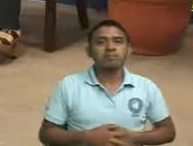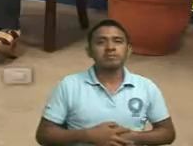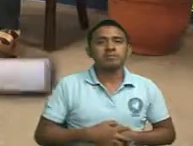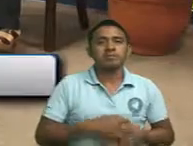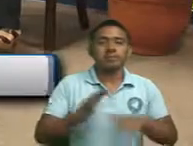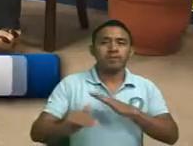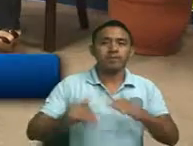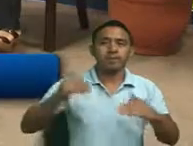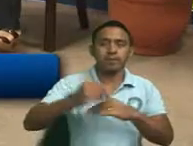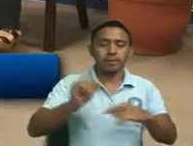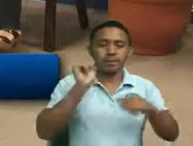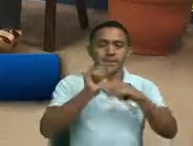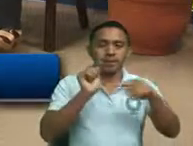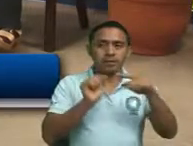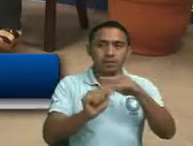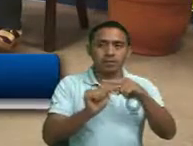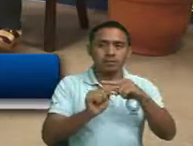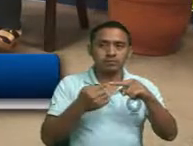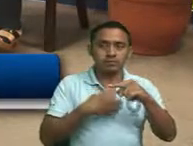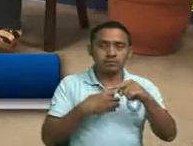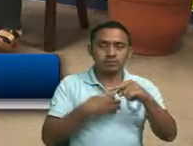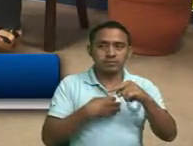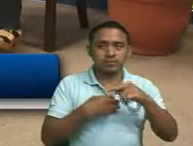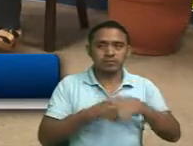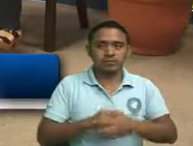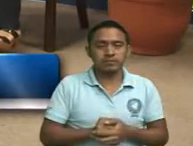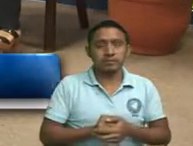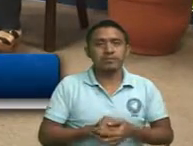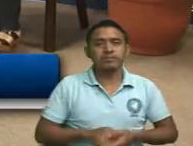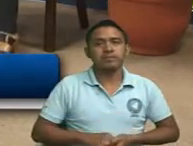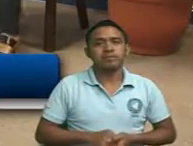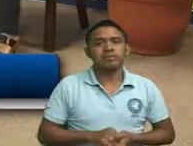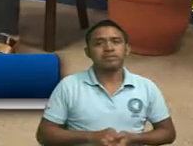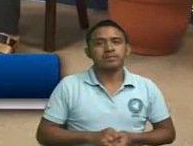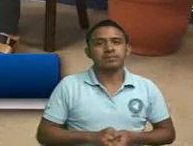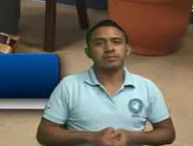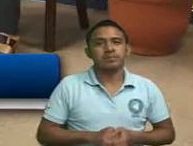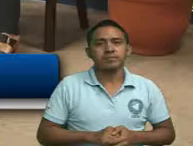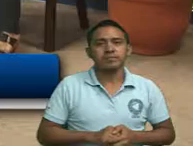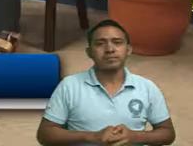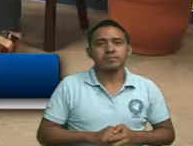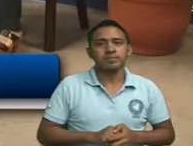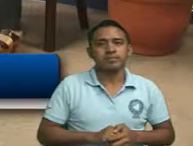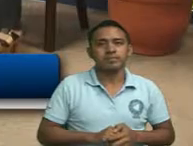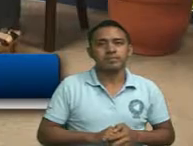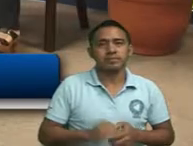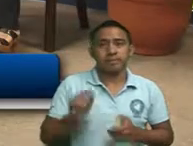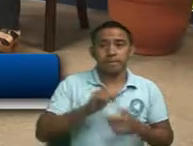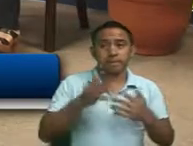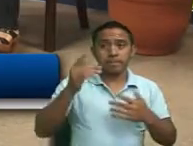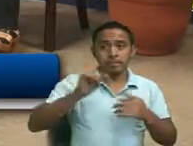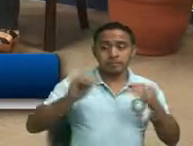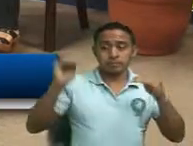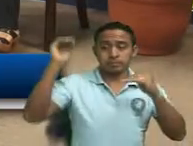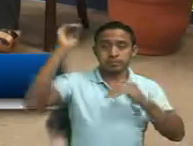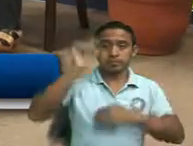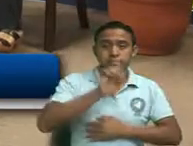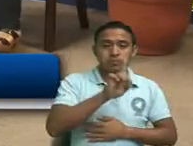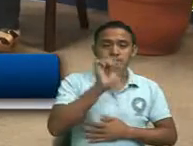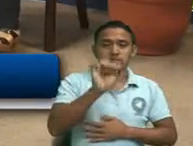Y después lo dividís entre tu talla en metro cuadrado. Por ejemplo, una persona que mide esa altura, es de esa altura